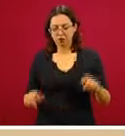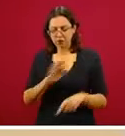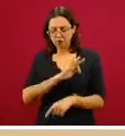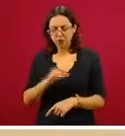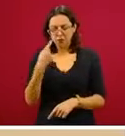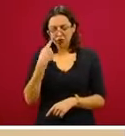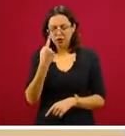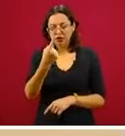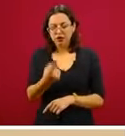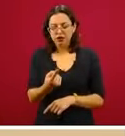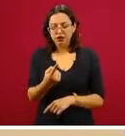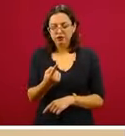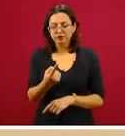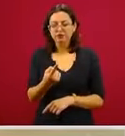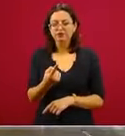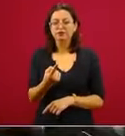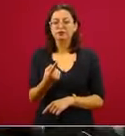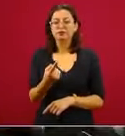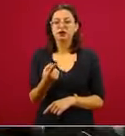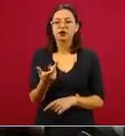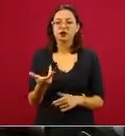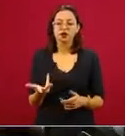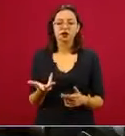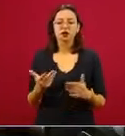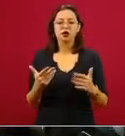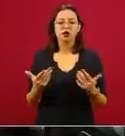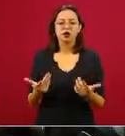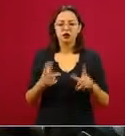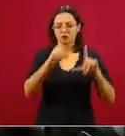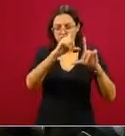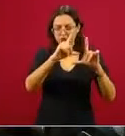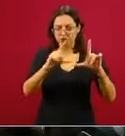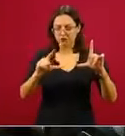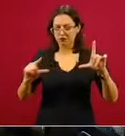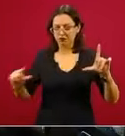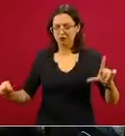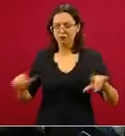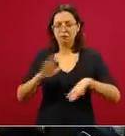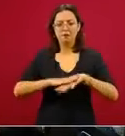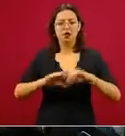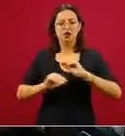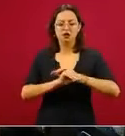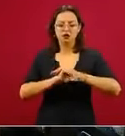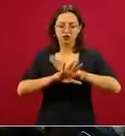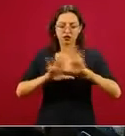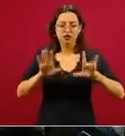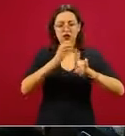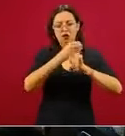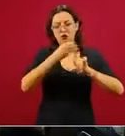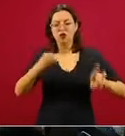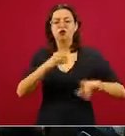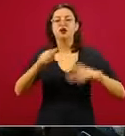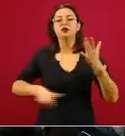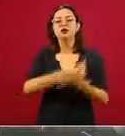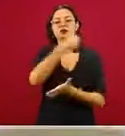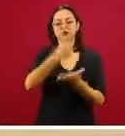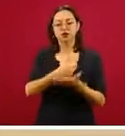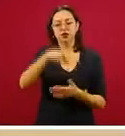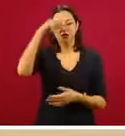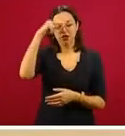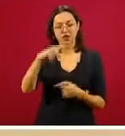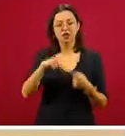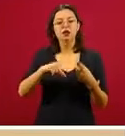distribución heterogénea que se muestra más claramente en el gráfico de barras, en donde vemos en orden a la Ciudad de México,